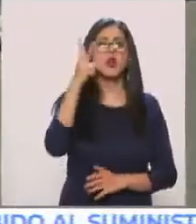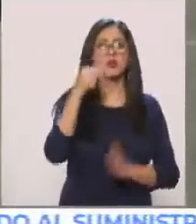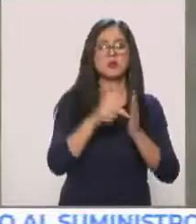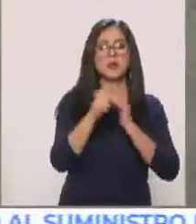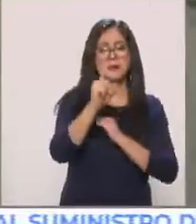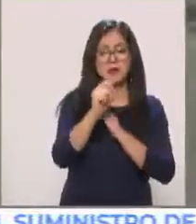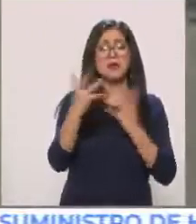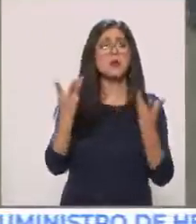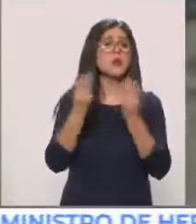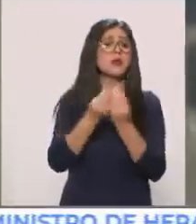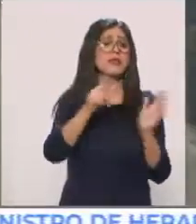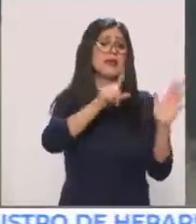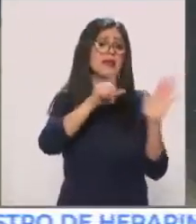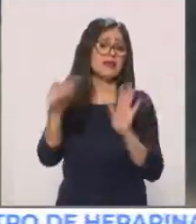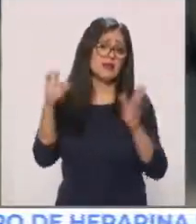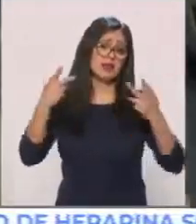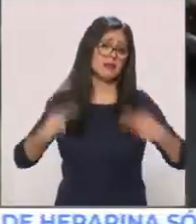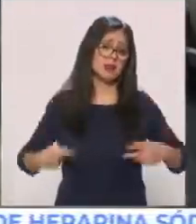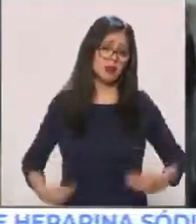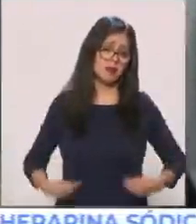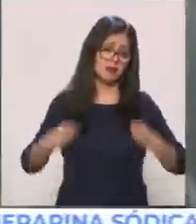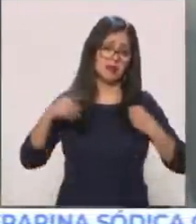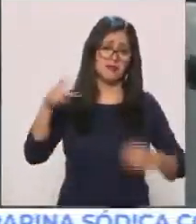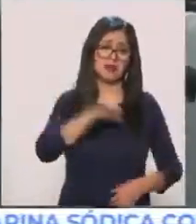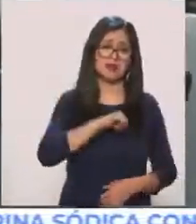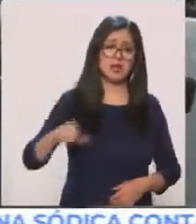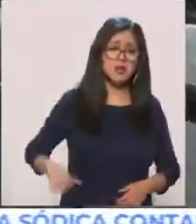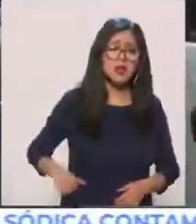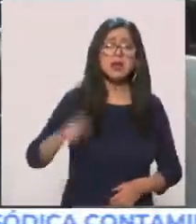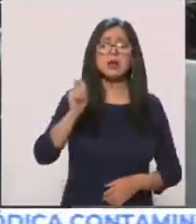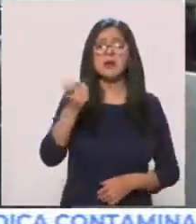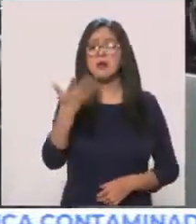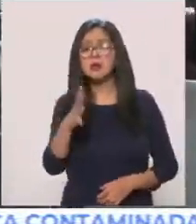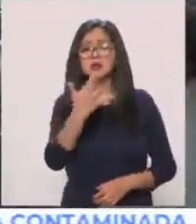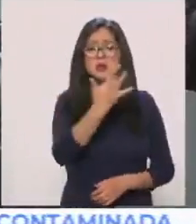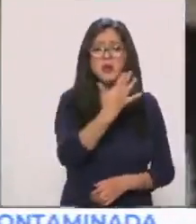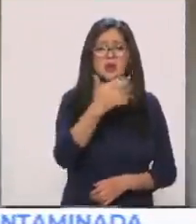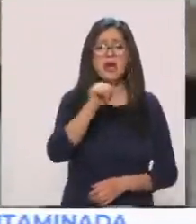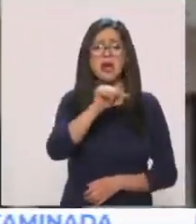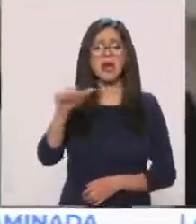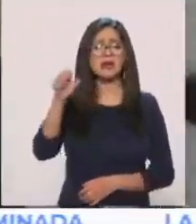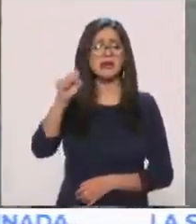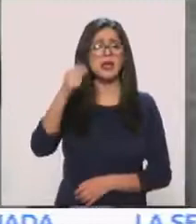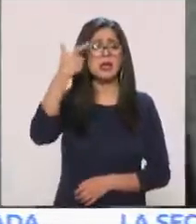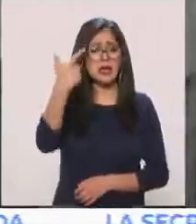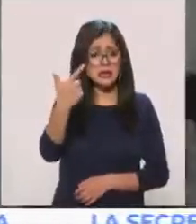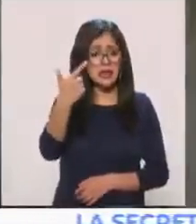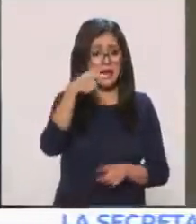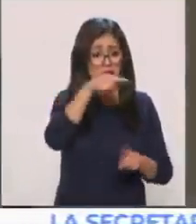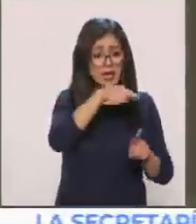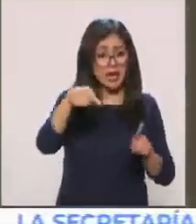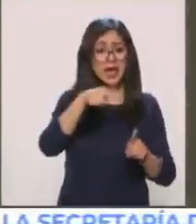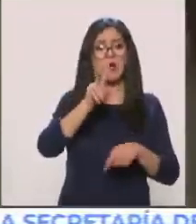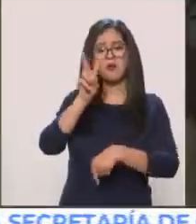participan 700 habitantes de Azcapotzalco de 50 a 67 años que cuidan a otras